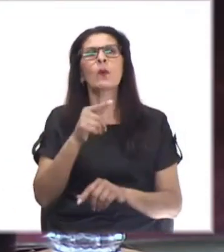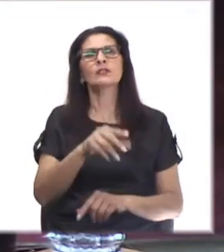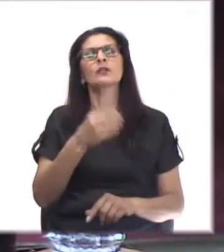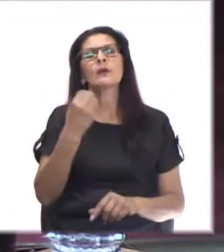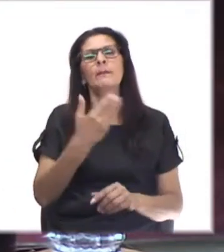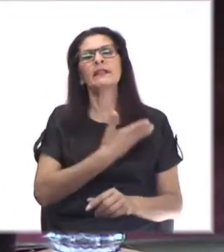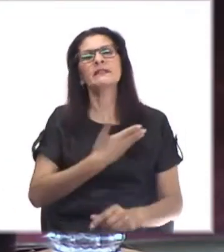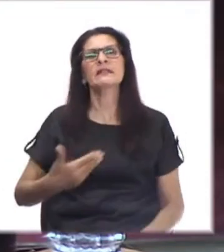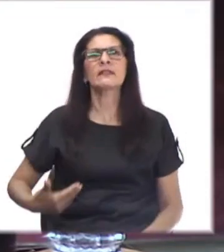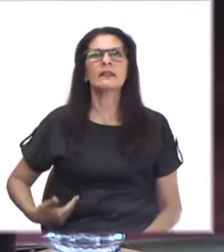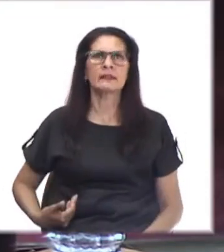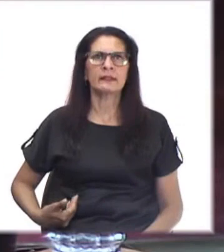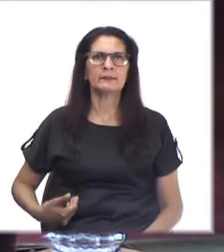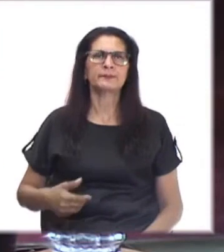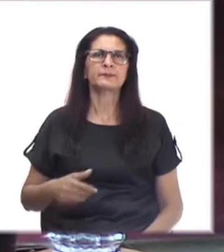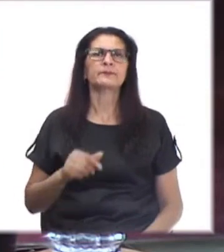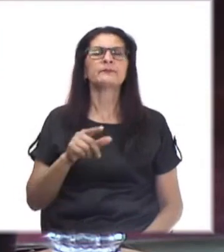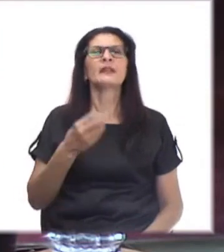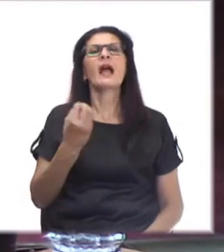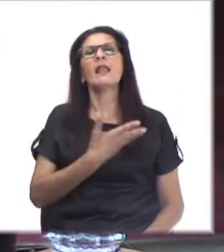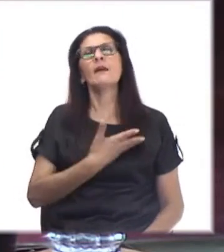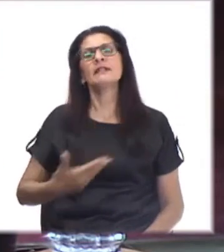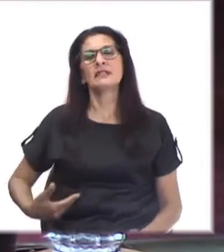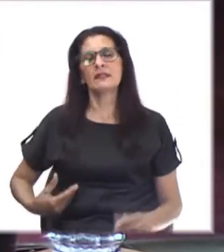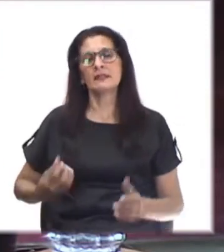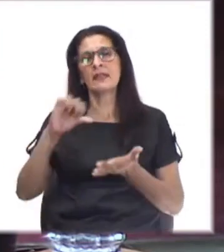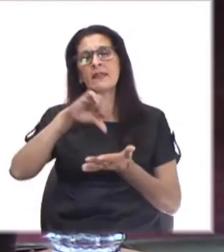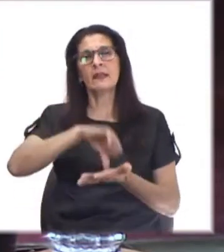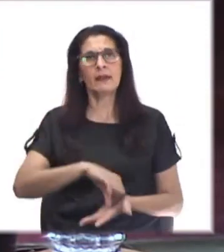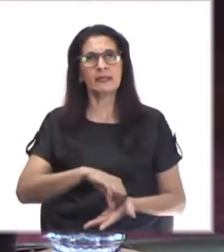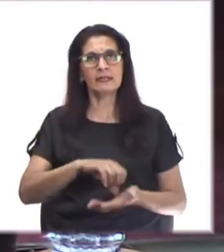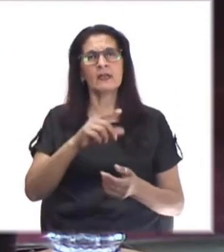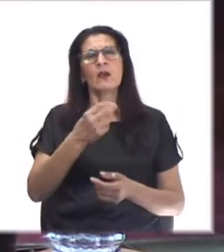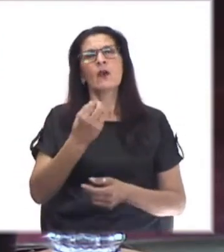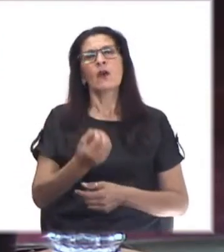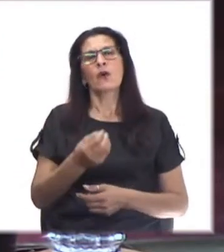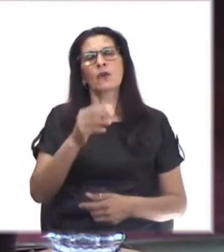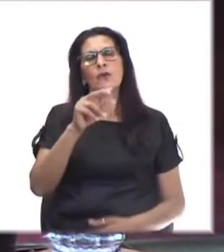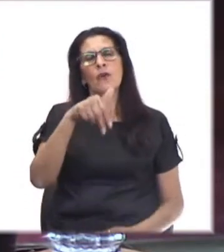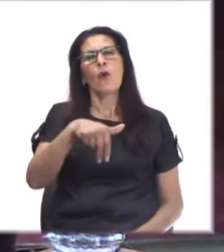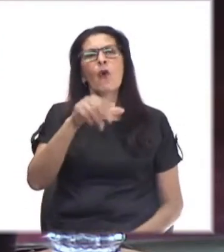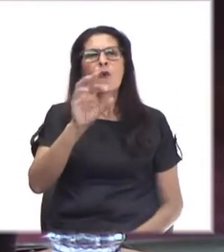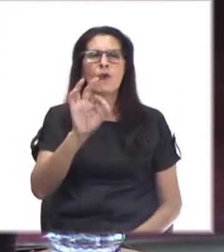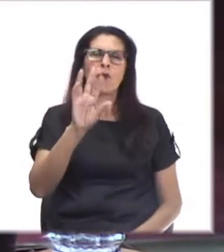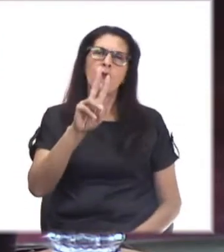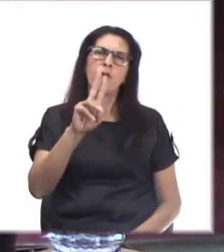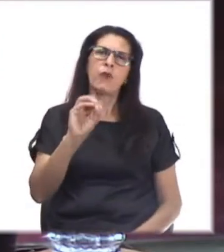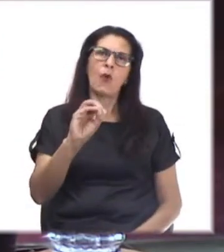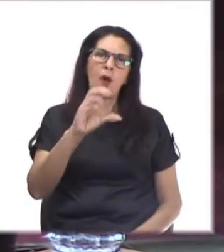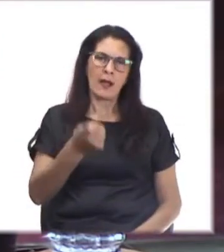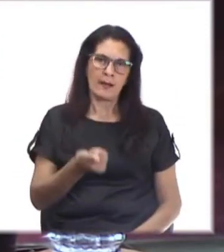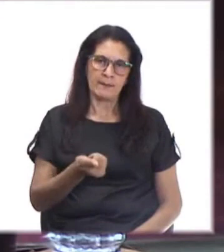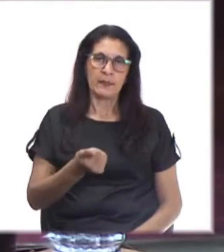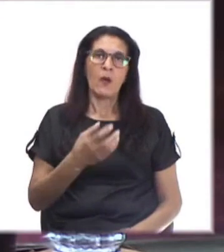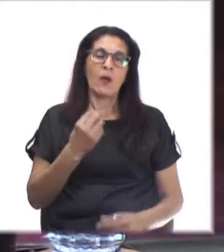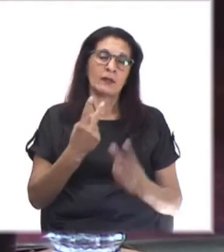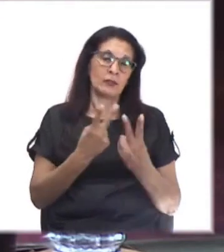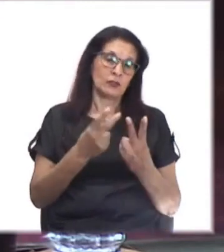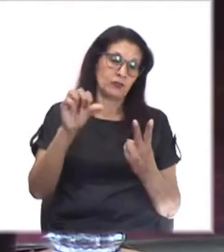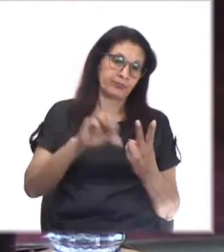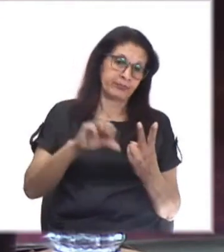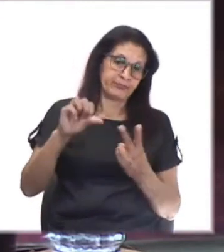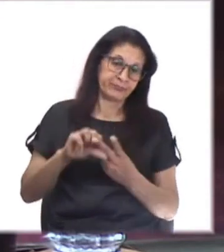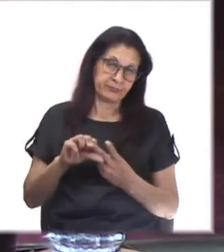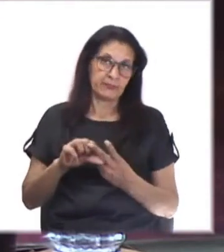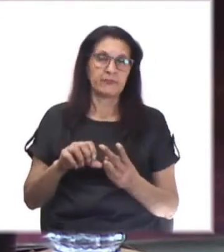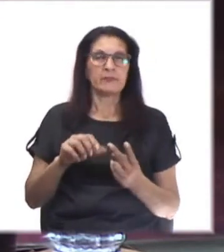candidato a la presidencia del país en la fórmula con Rodolfo Nigno Boa. Tras 2 intentos fallidos, el de esa elección y